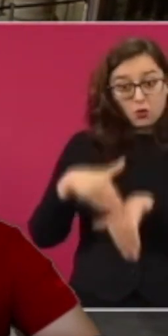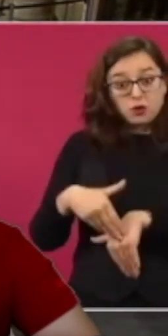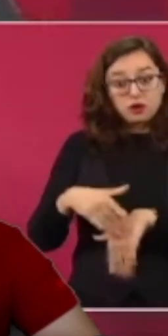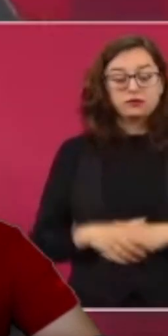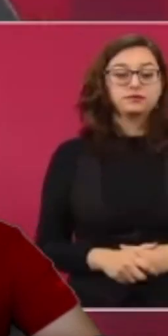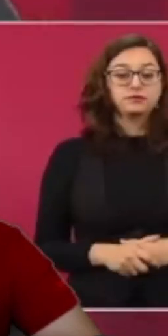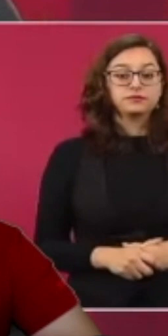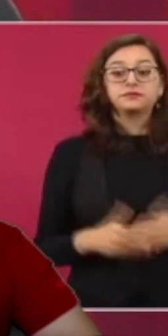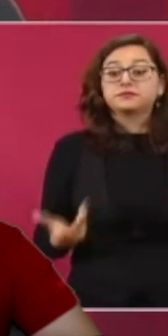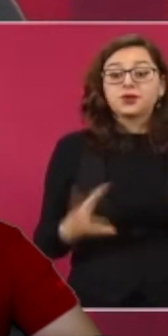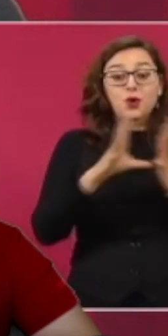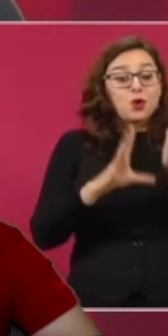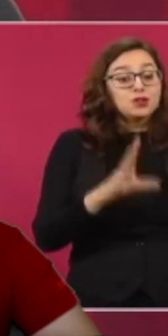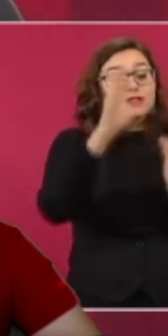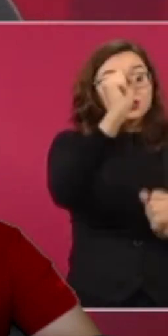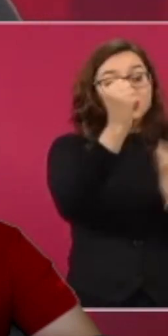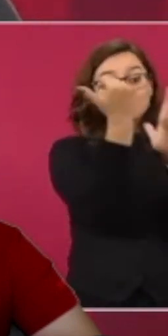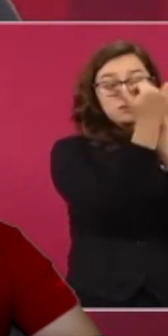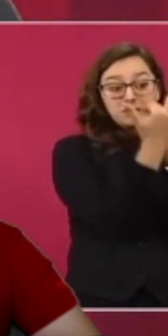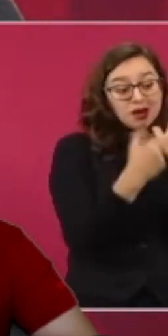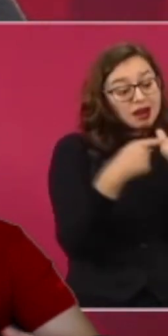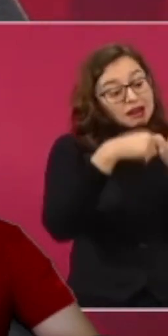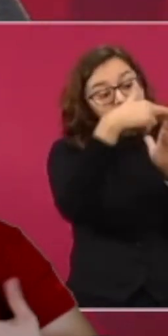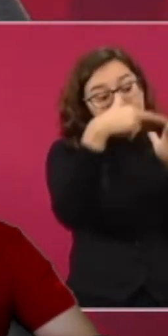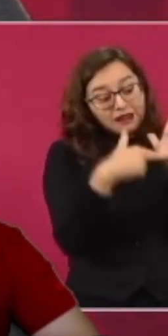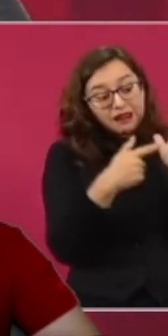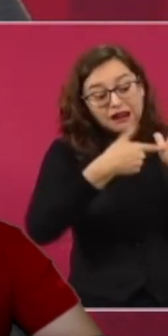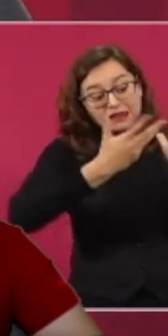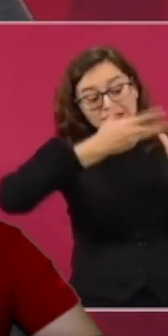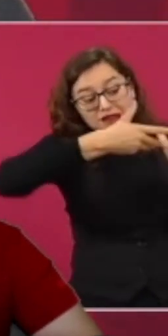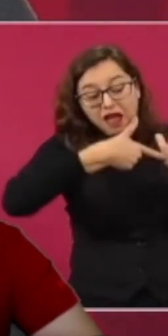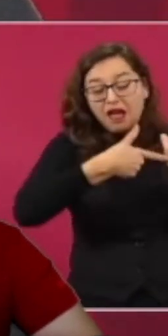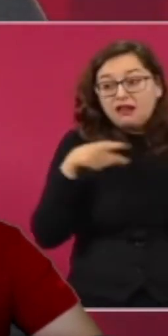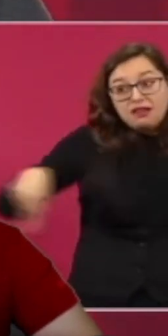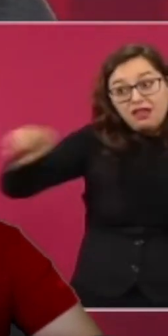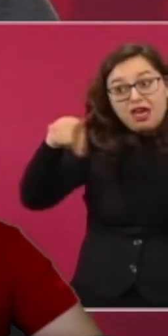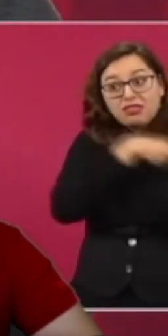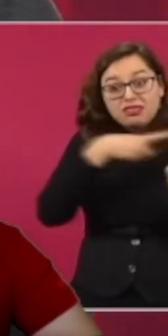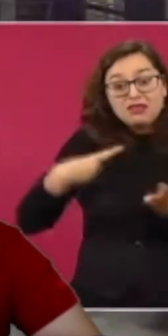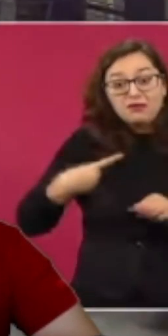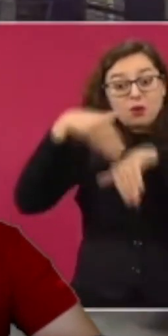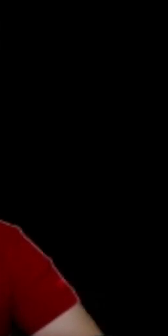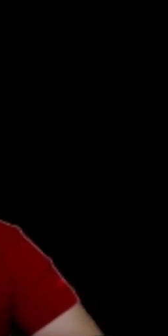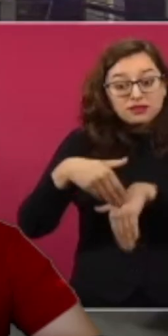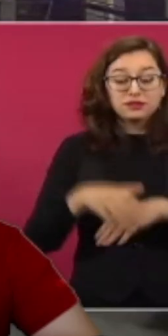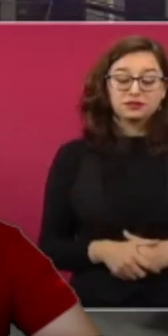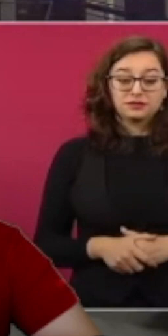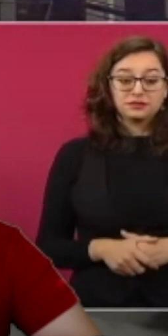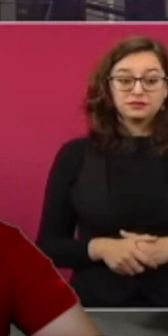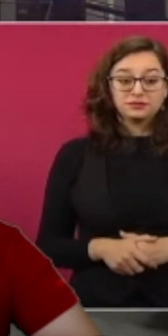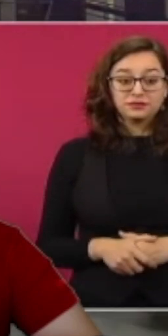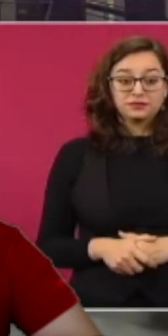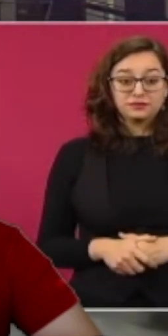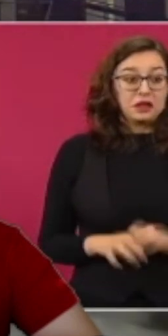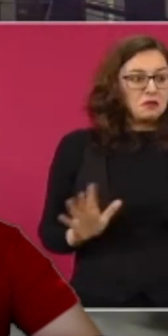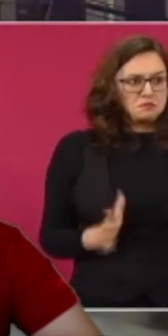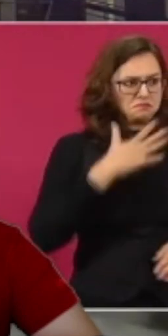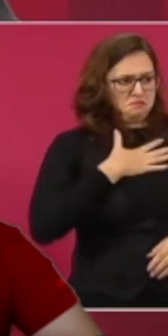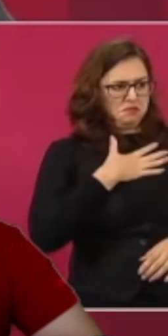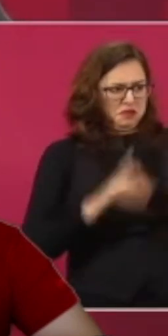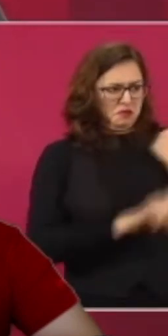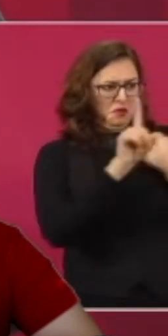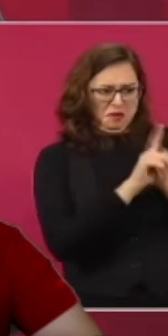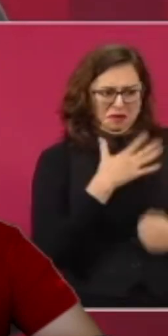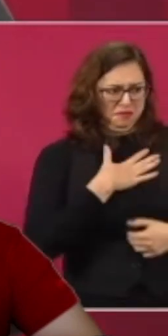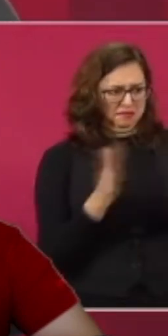como lo establece la Constitución, con todas las casillas. ¿También no aceptaría usted un pleno? No, si no es un asunto conmigo, no es conmigo, es con la